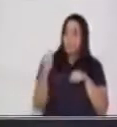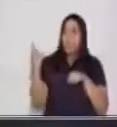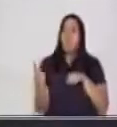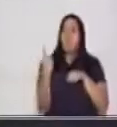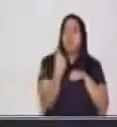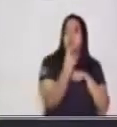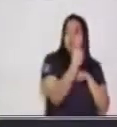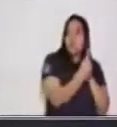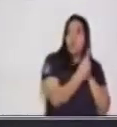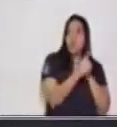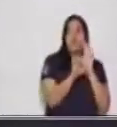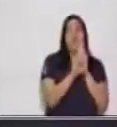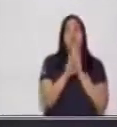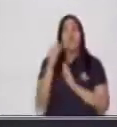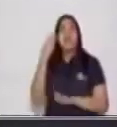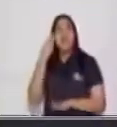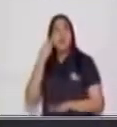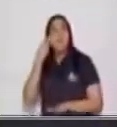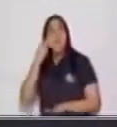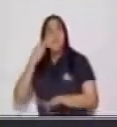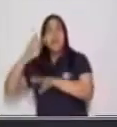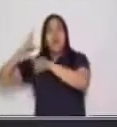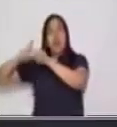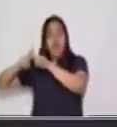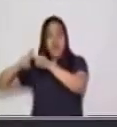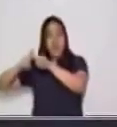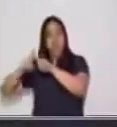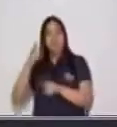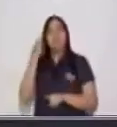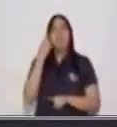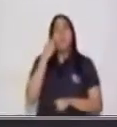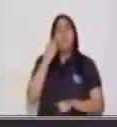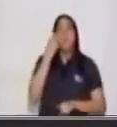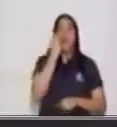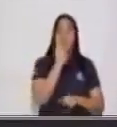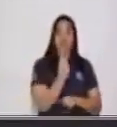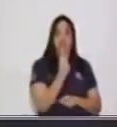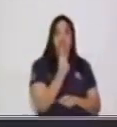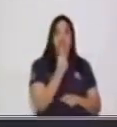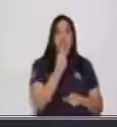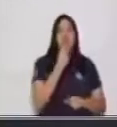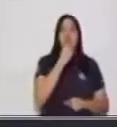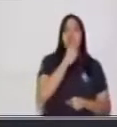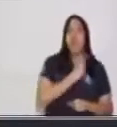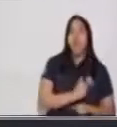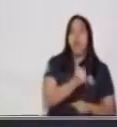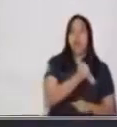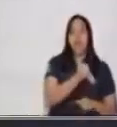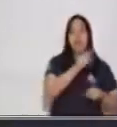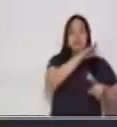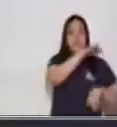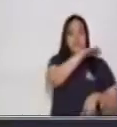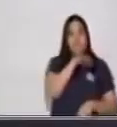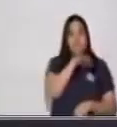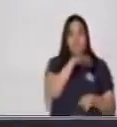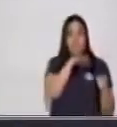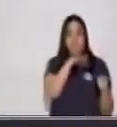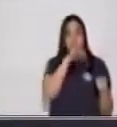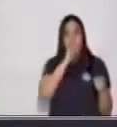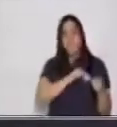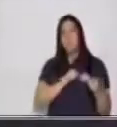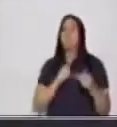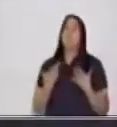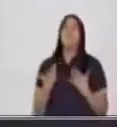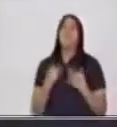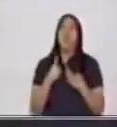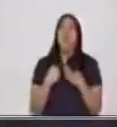miembro. Para la mamá va a ser X, para el papá Y y para la hija Z. Bien. Cuando